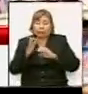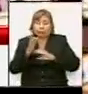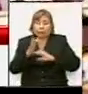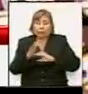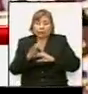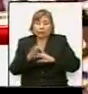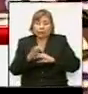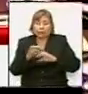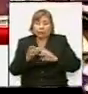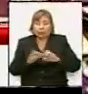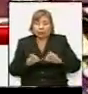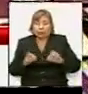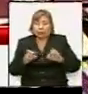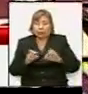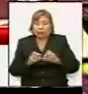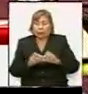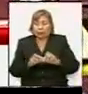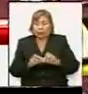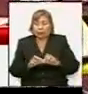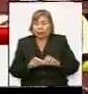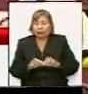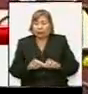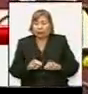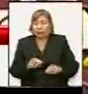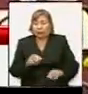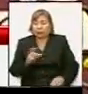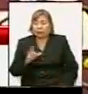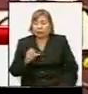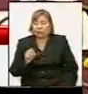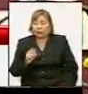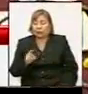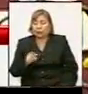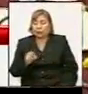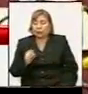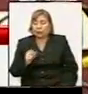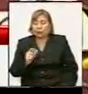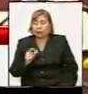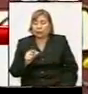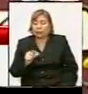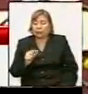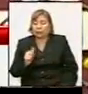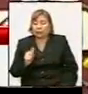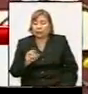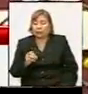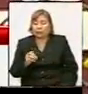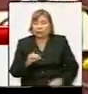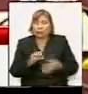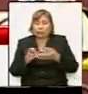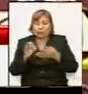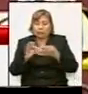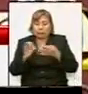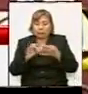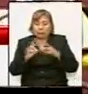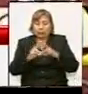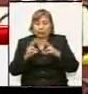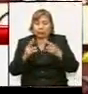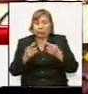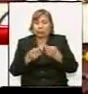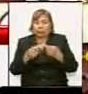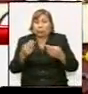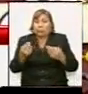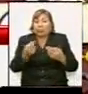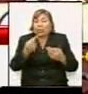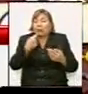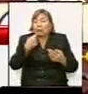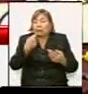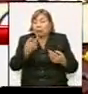los parlamentarios a los que se ha referido Luz Salgado, sino, y la descripción que ella ha hecho de la reunión, yo solamente puedo